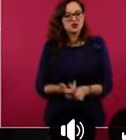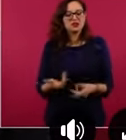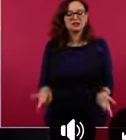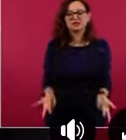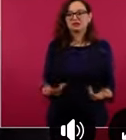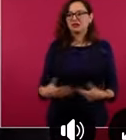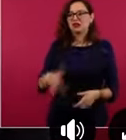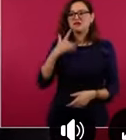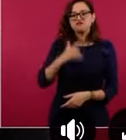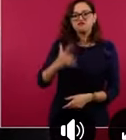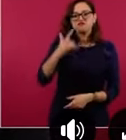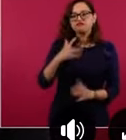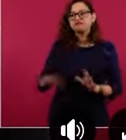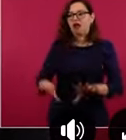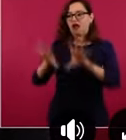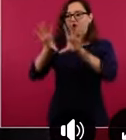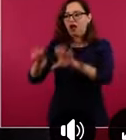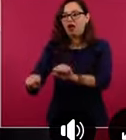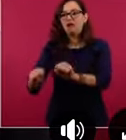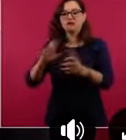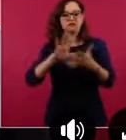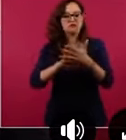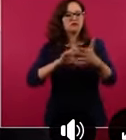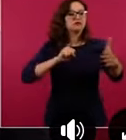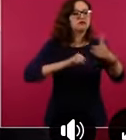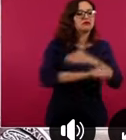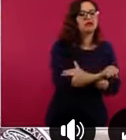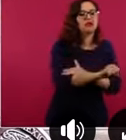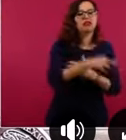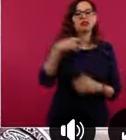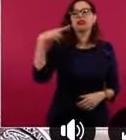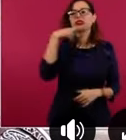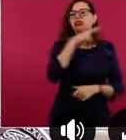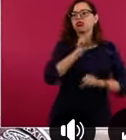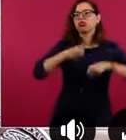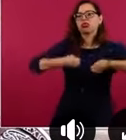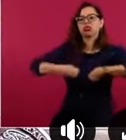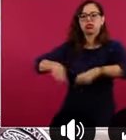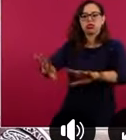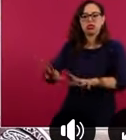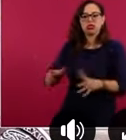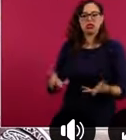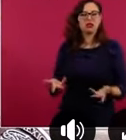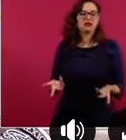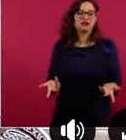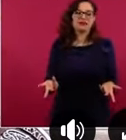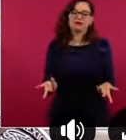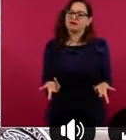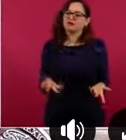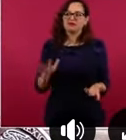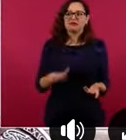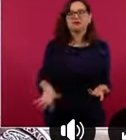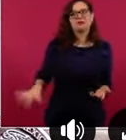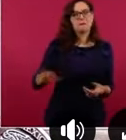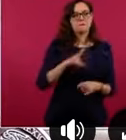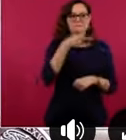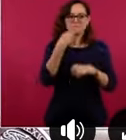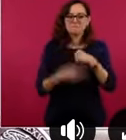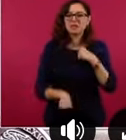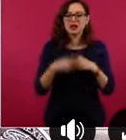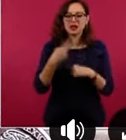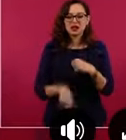sean liberados. Aquí, insisto, había 2 mandamientos judiciales de las fiscalías de Tamaulipas